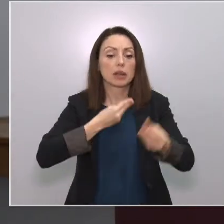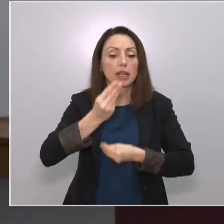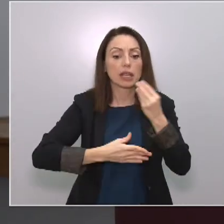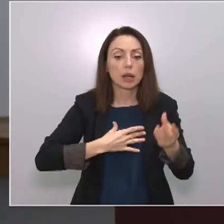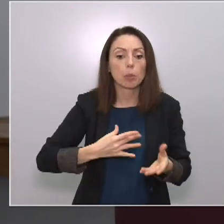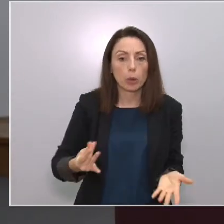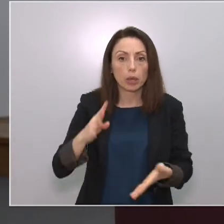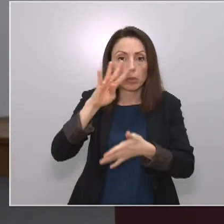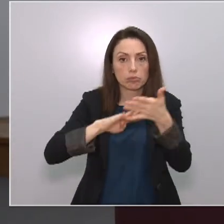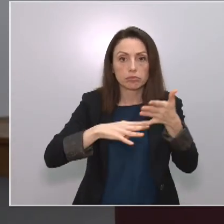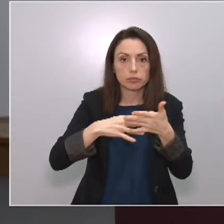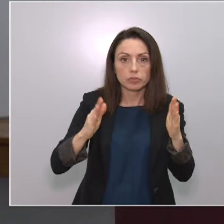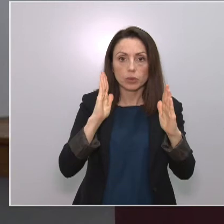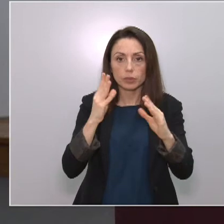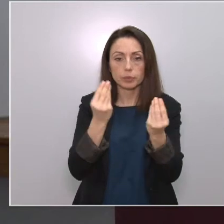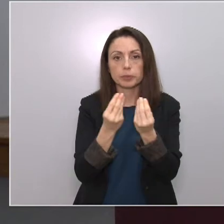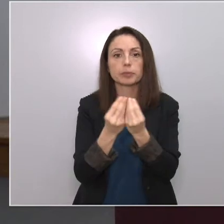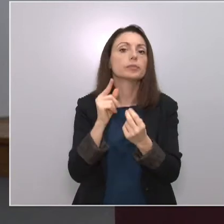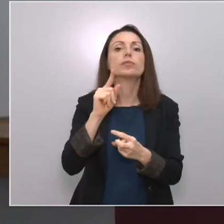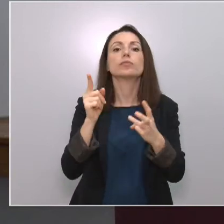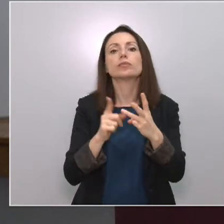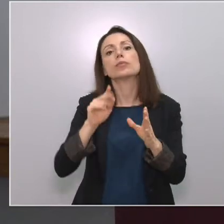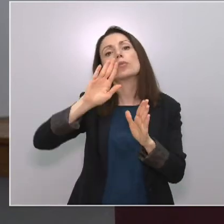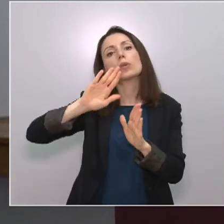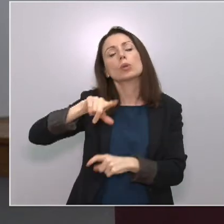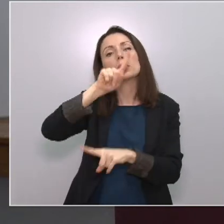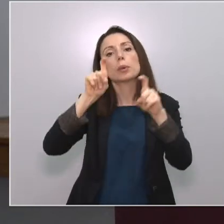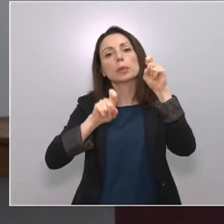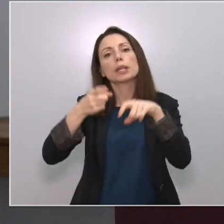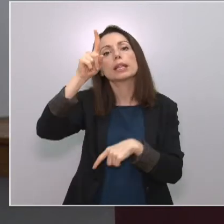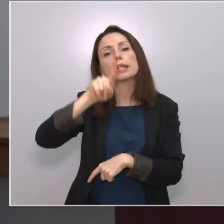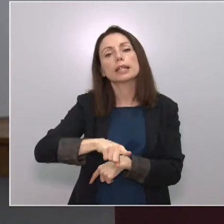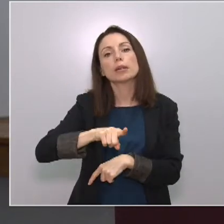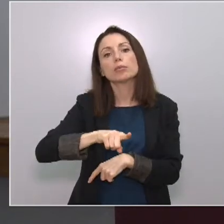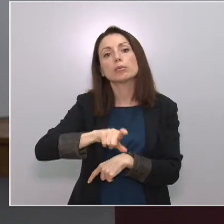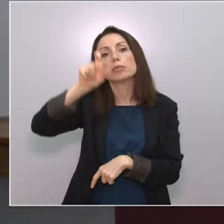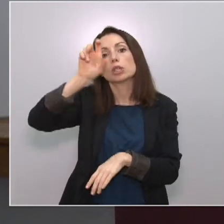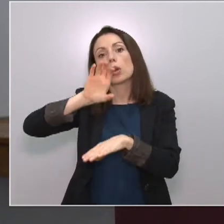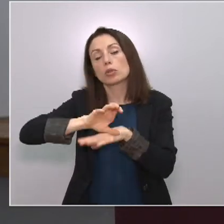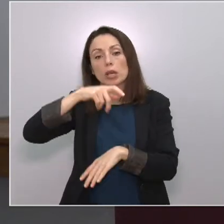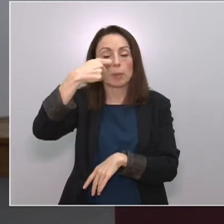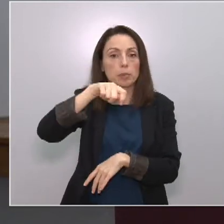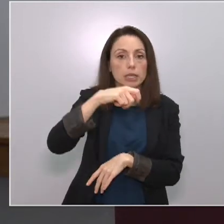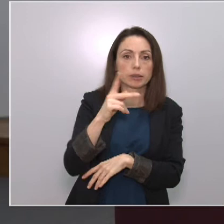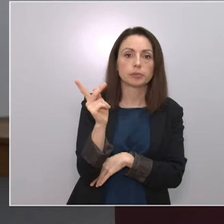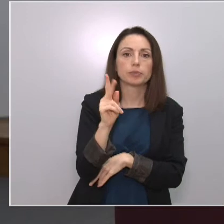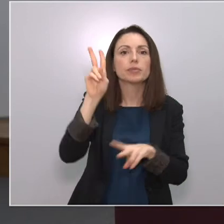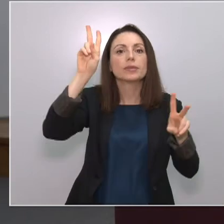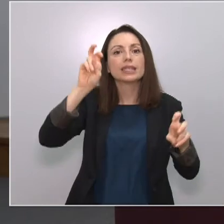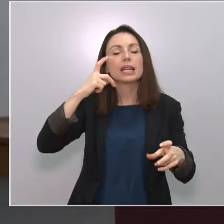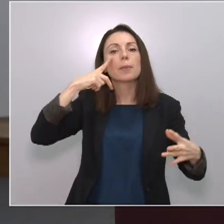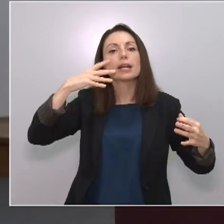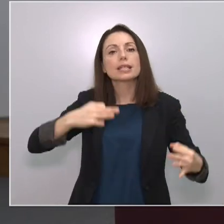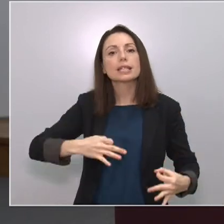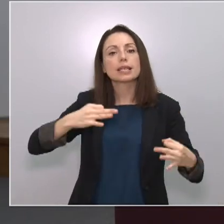realizar en esta fase en la que nos encontramos. Y finalmente también queríamos preguntarles o al consejero o al presidente sobre el tema de la seguridad